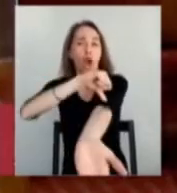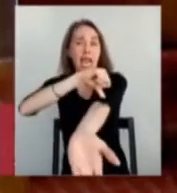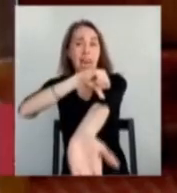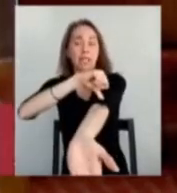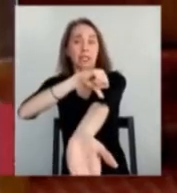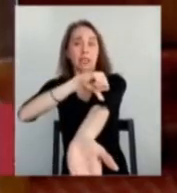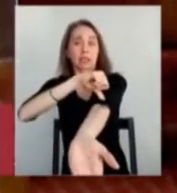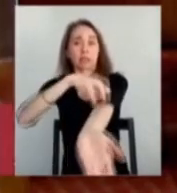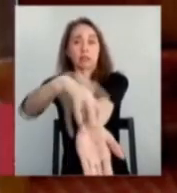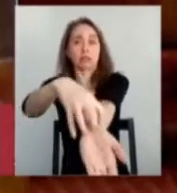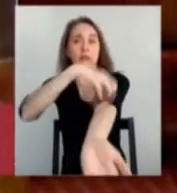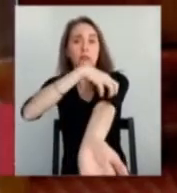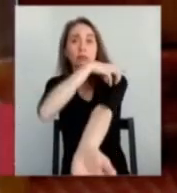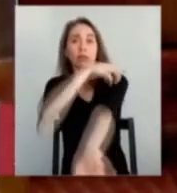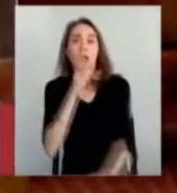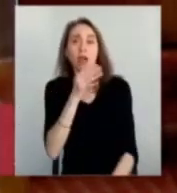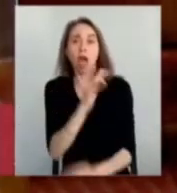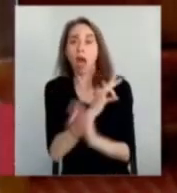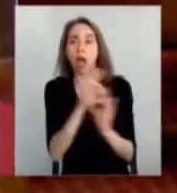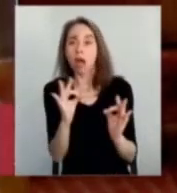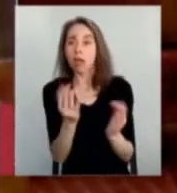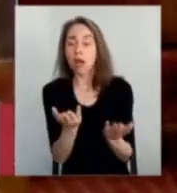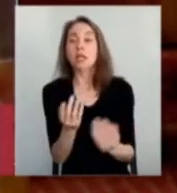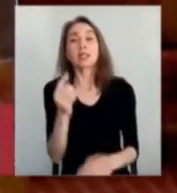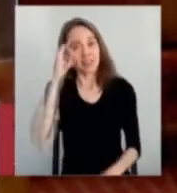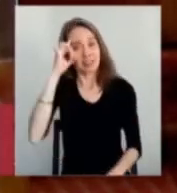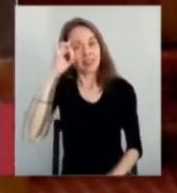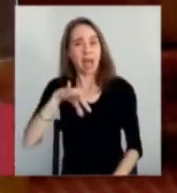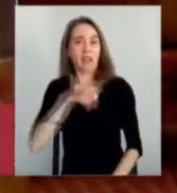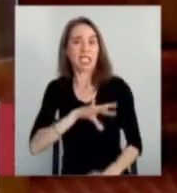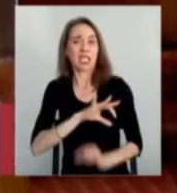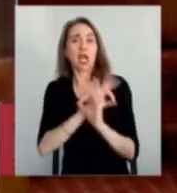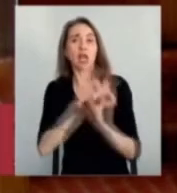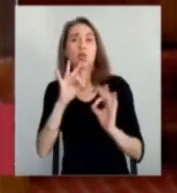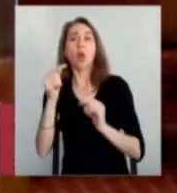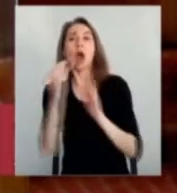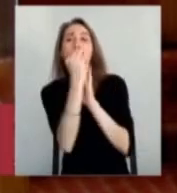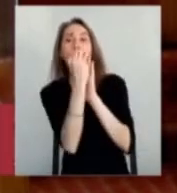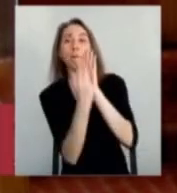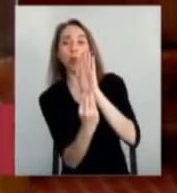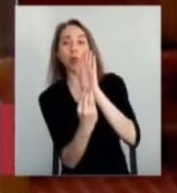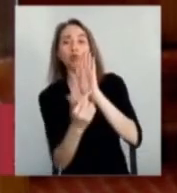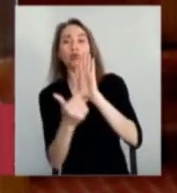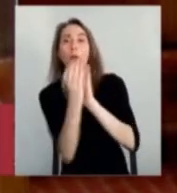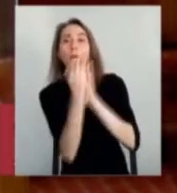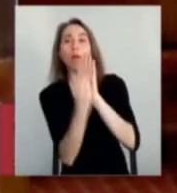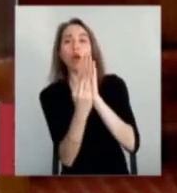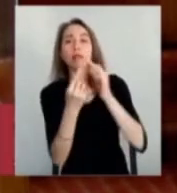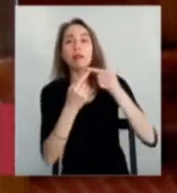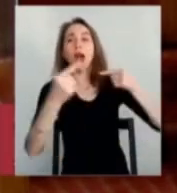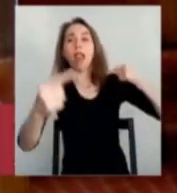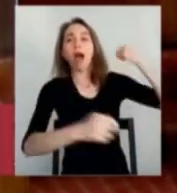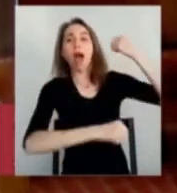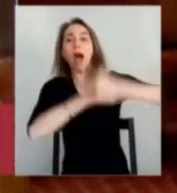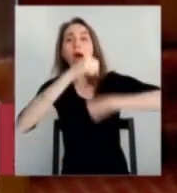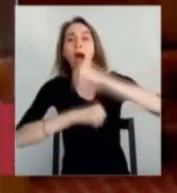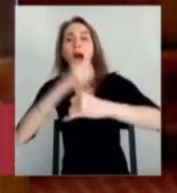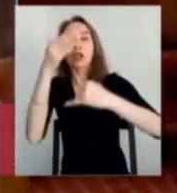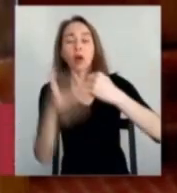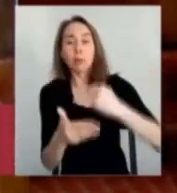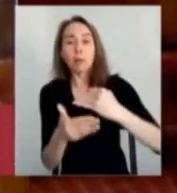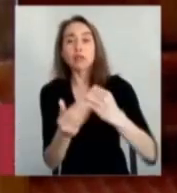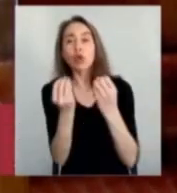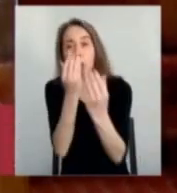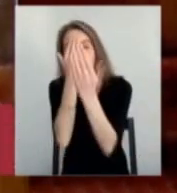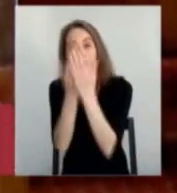sabemos que nuestro país nunca ha contado con una política de largo plazo para enfrentar este problema de desigualdad